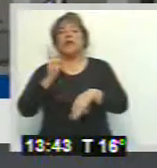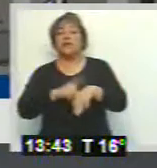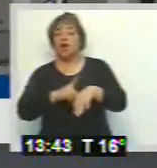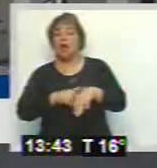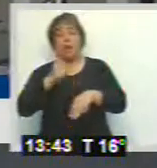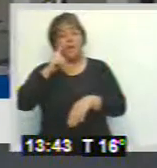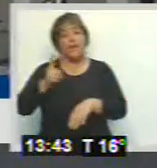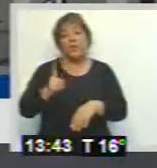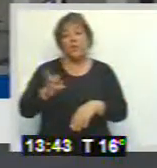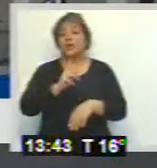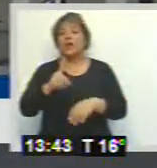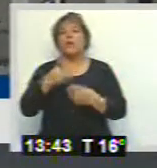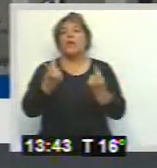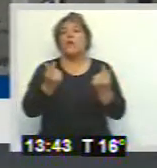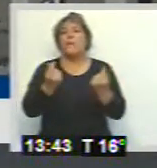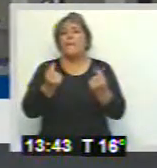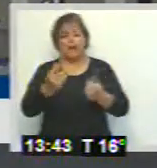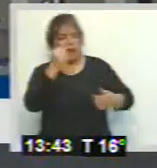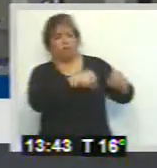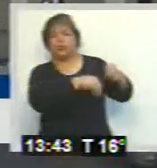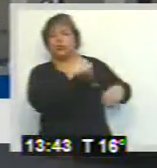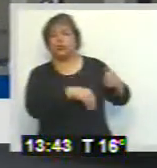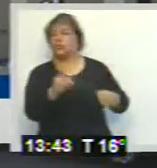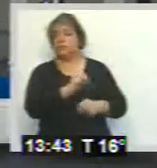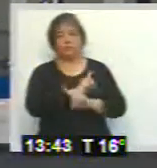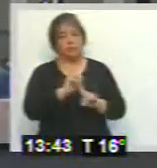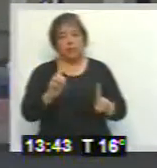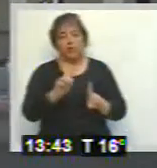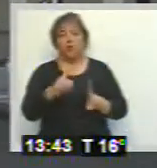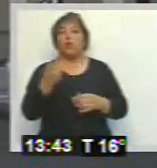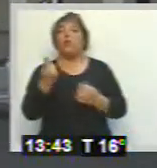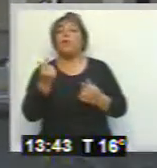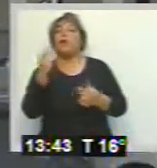no traten de trasladar mucho dinero, digamos, y también, sino, hacerlo con sumo cuidado.